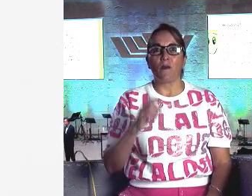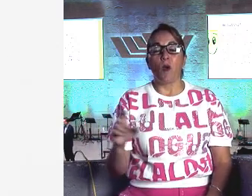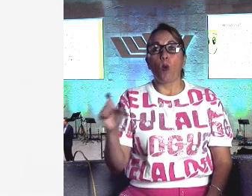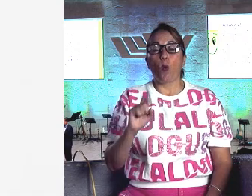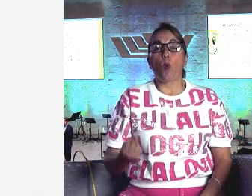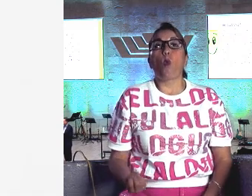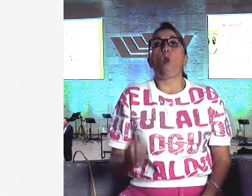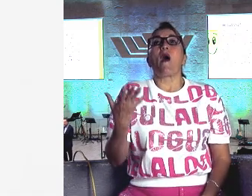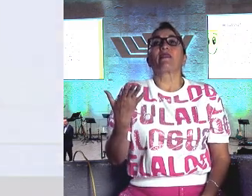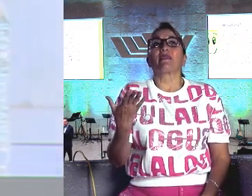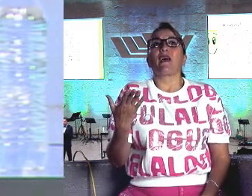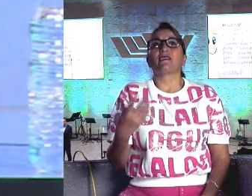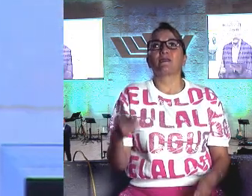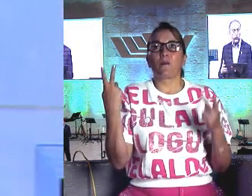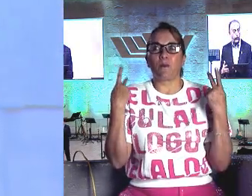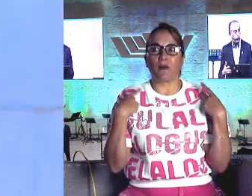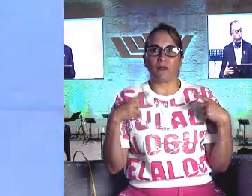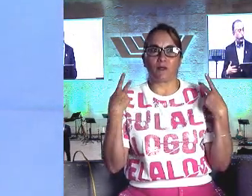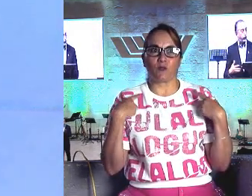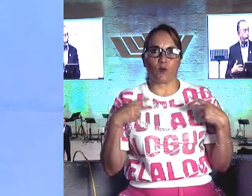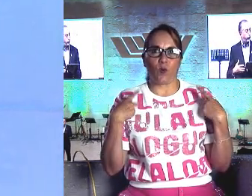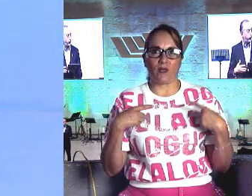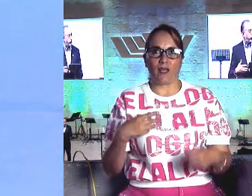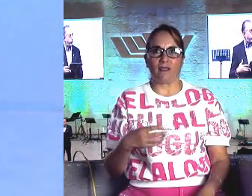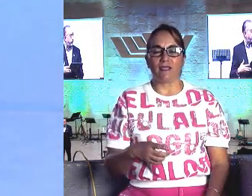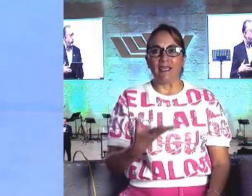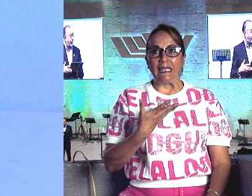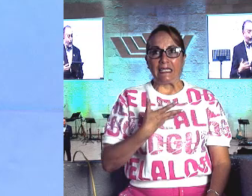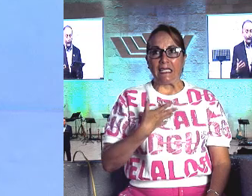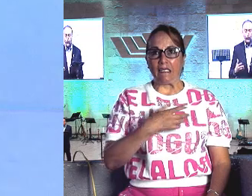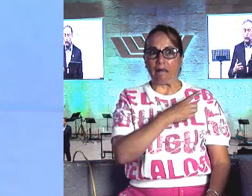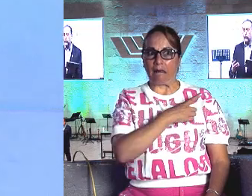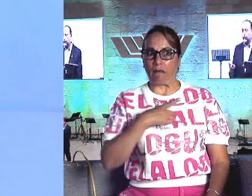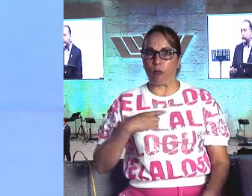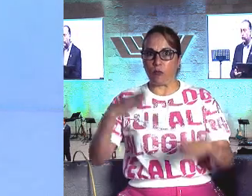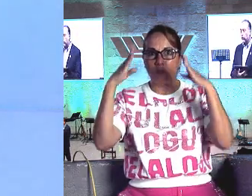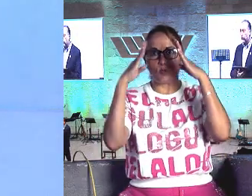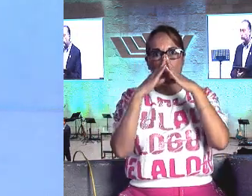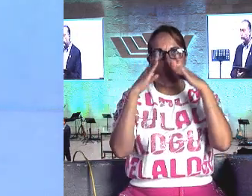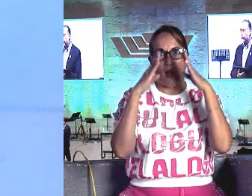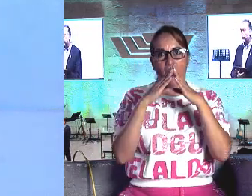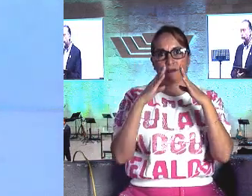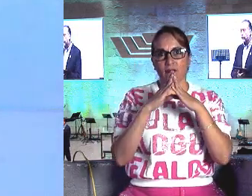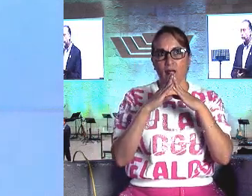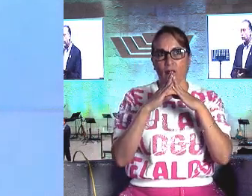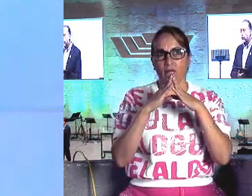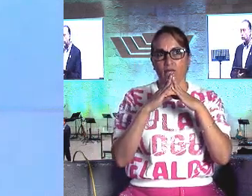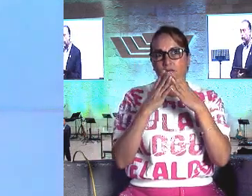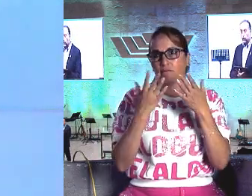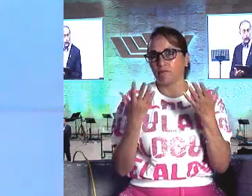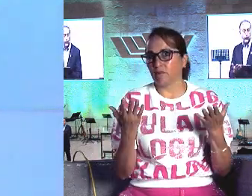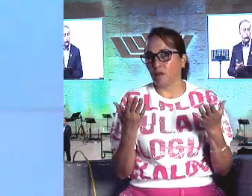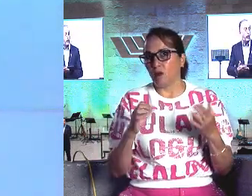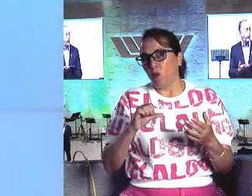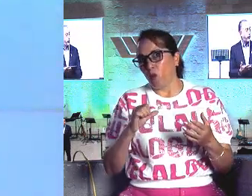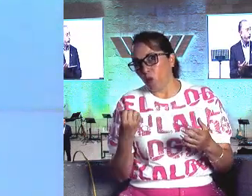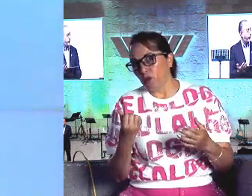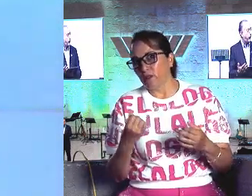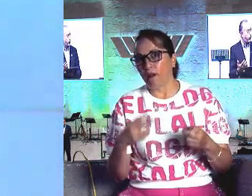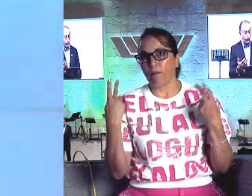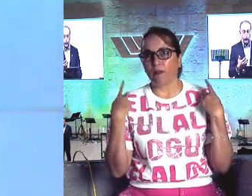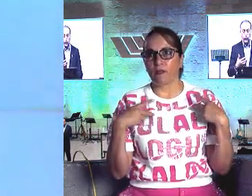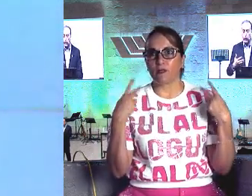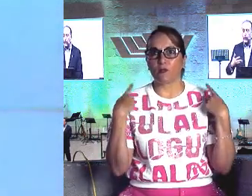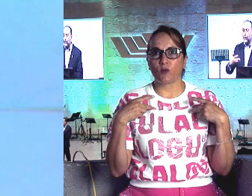personas no tienen en deuda su casa, su patrimonio? Otra persona vino y me platicó